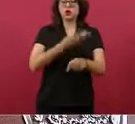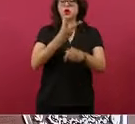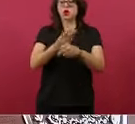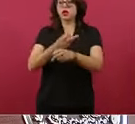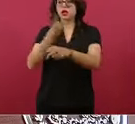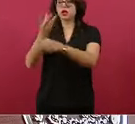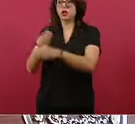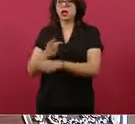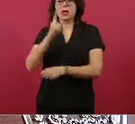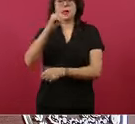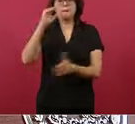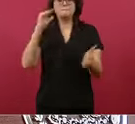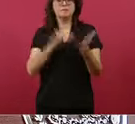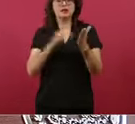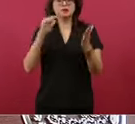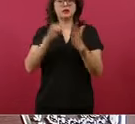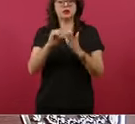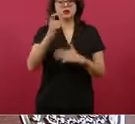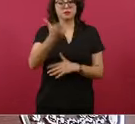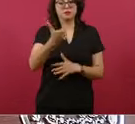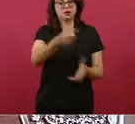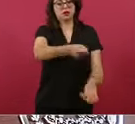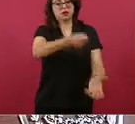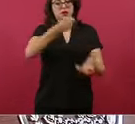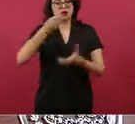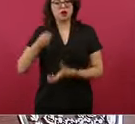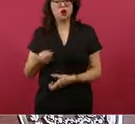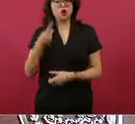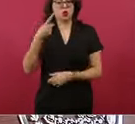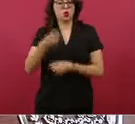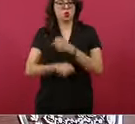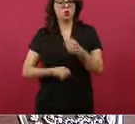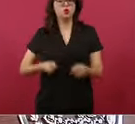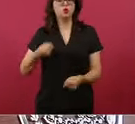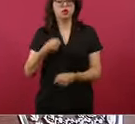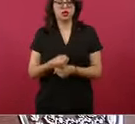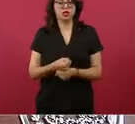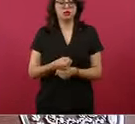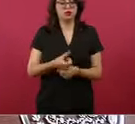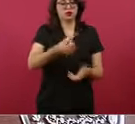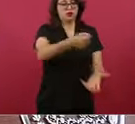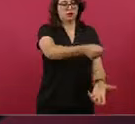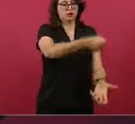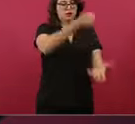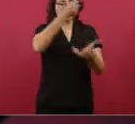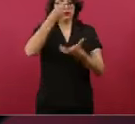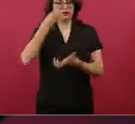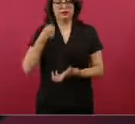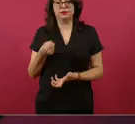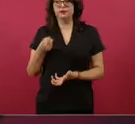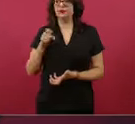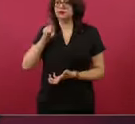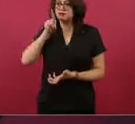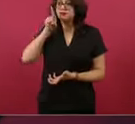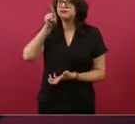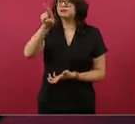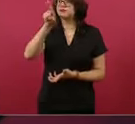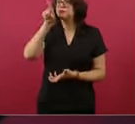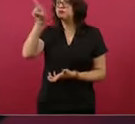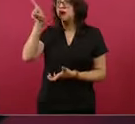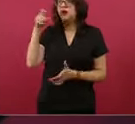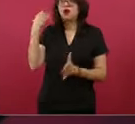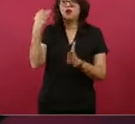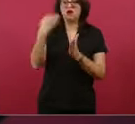un poco más de 1,000 millones al año, que son los que estamos destinando para la construcción de los